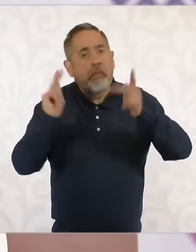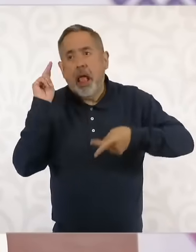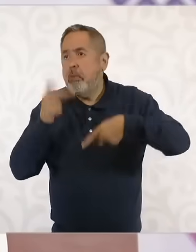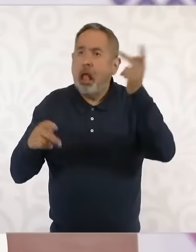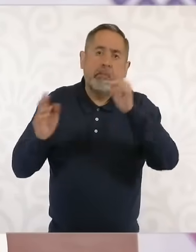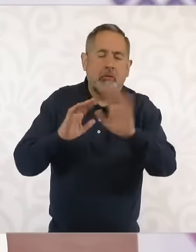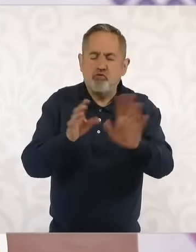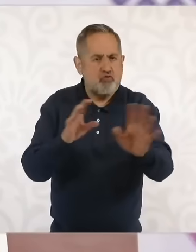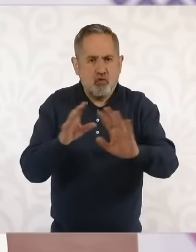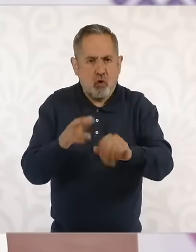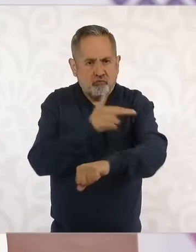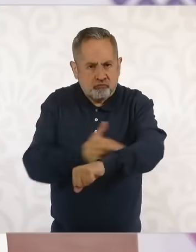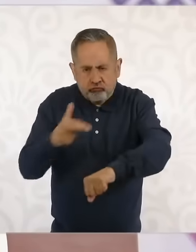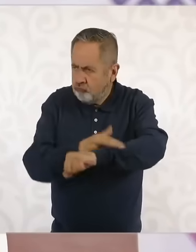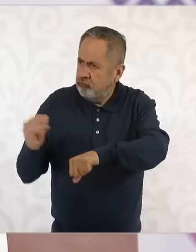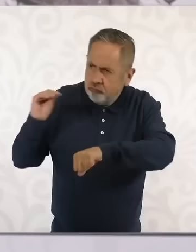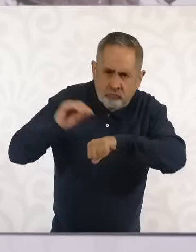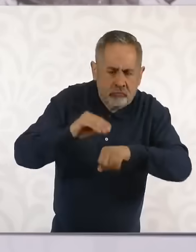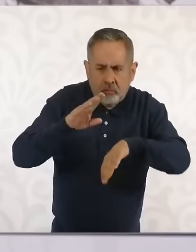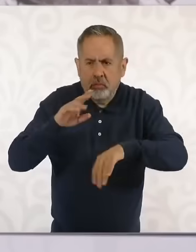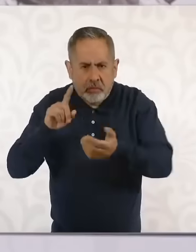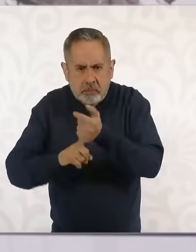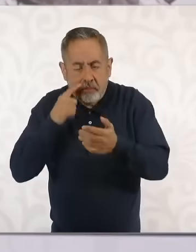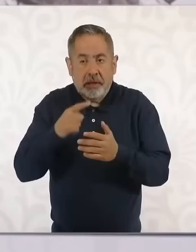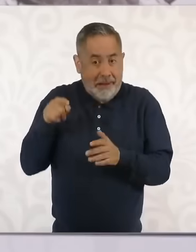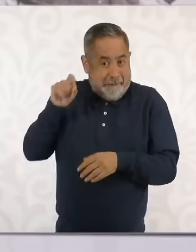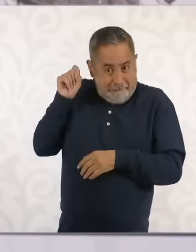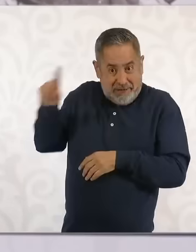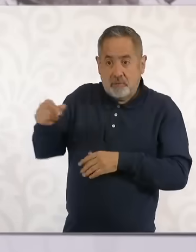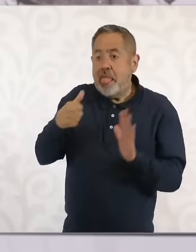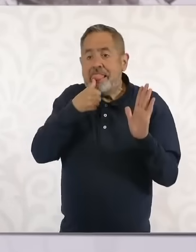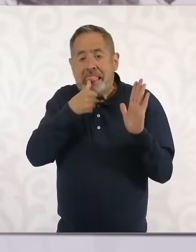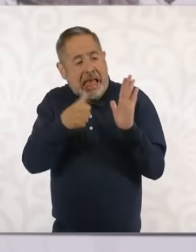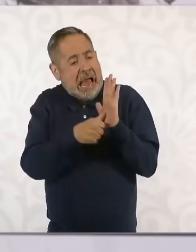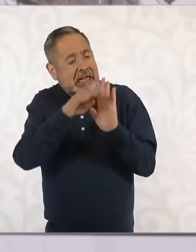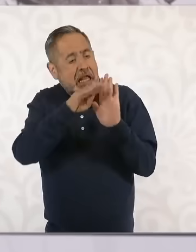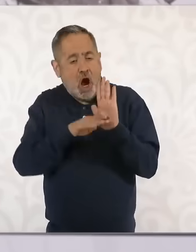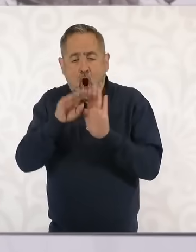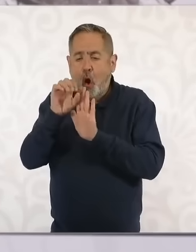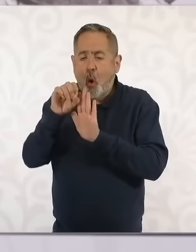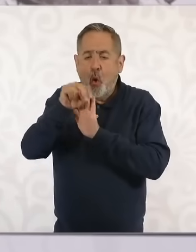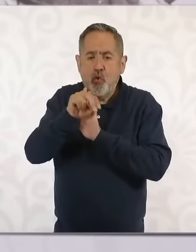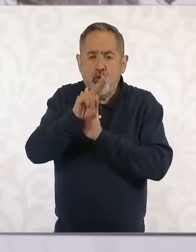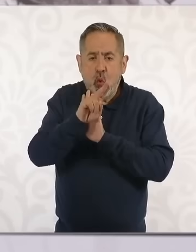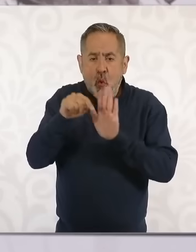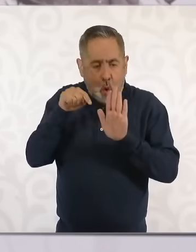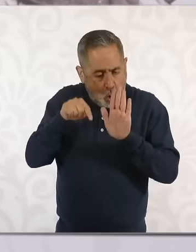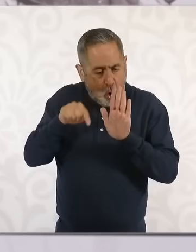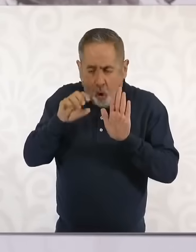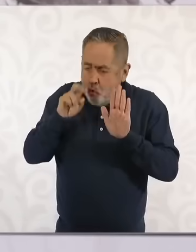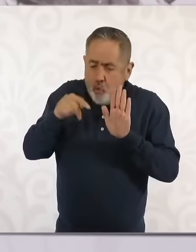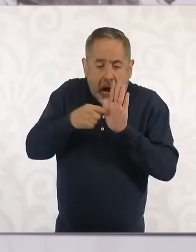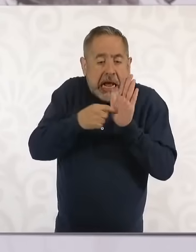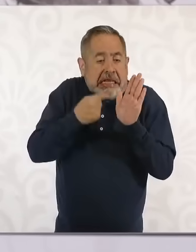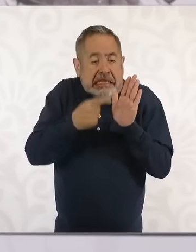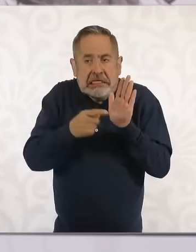sino su surgimiento. La Carta de las Naciones Unidas sigue siendo vigente y tienen que defenderla todas las